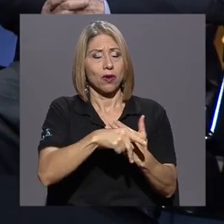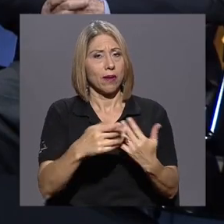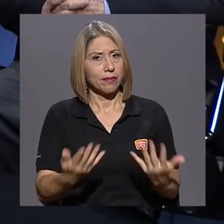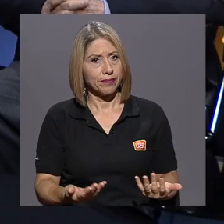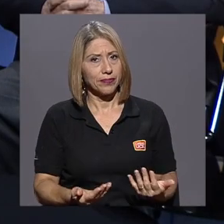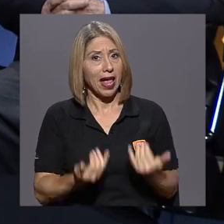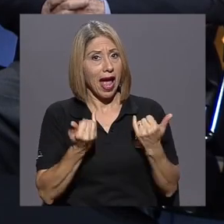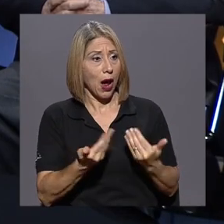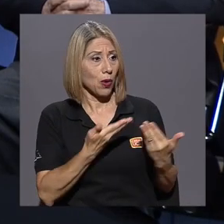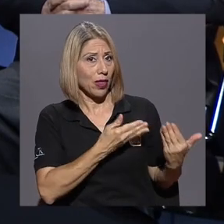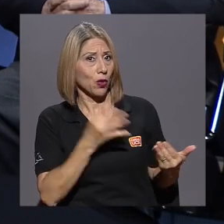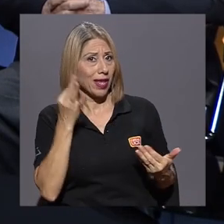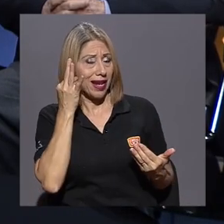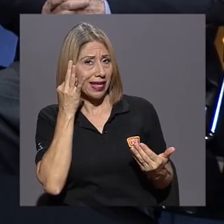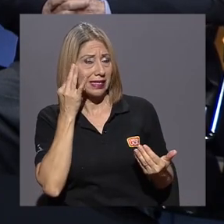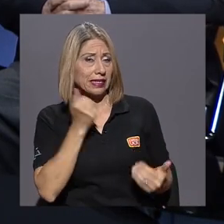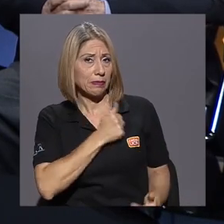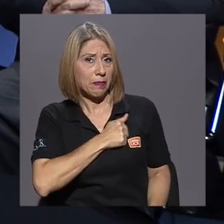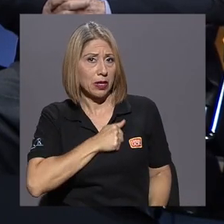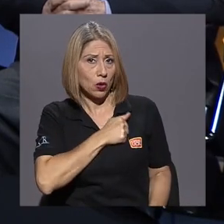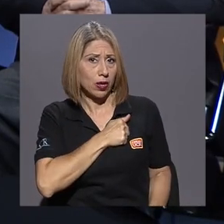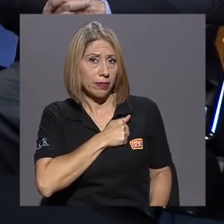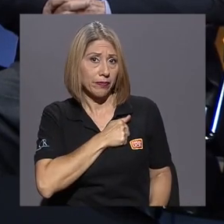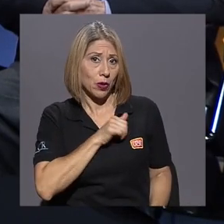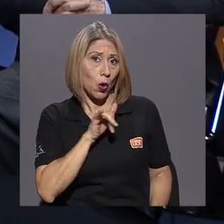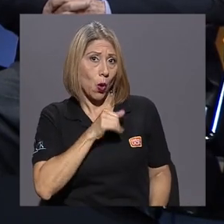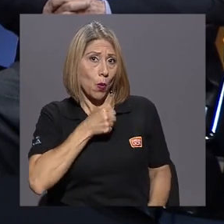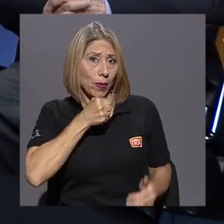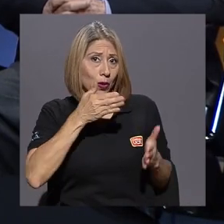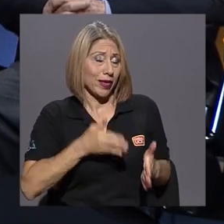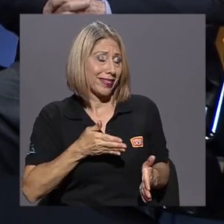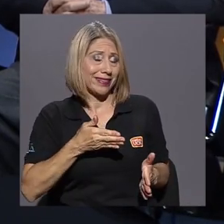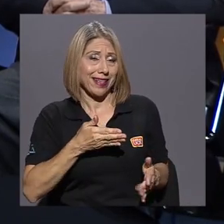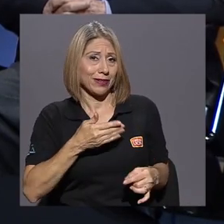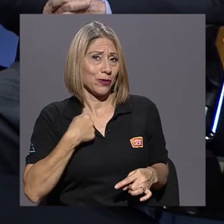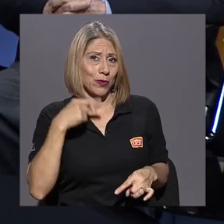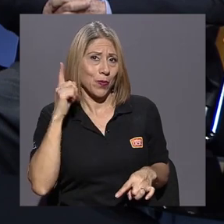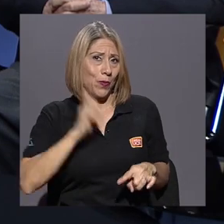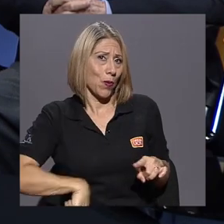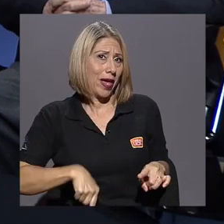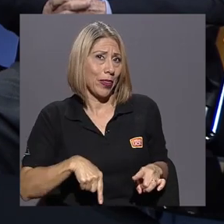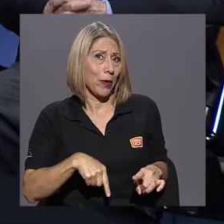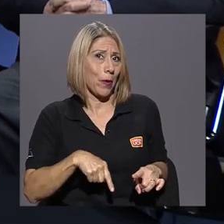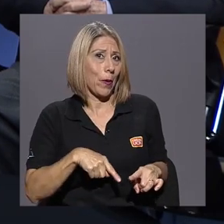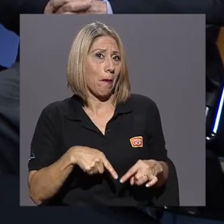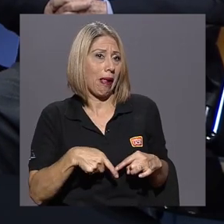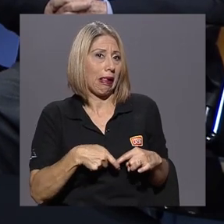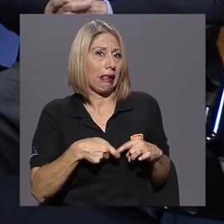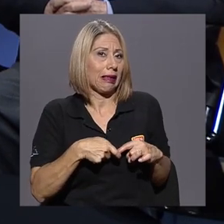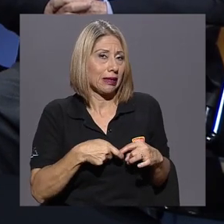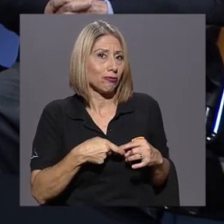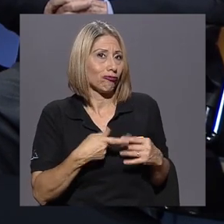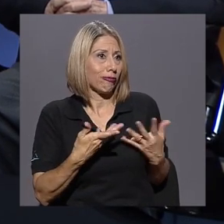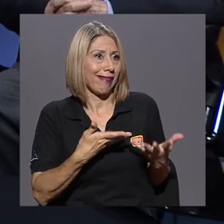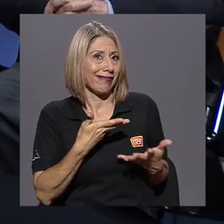Ahora, doña Nancy, y perdóneme, pero como periodista no puedo negarme la licencia de tener a don Oscar y sacar